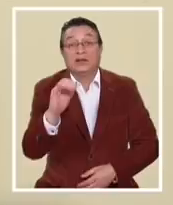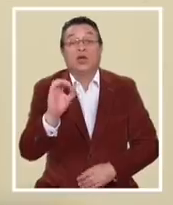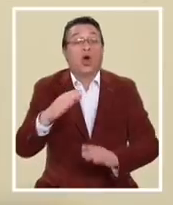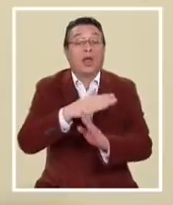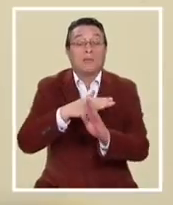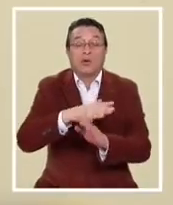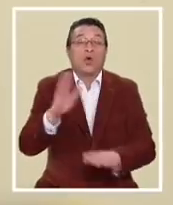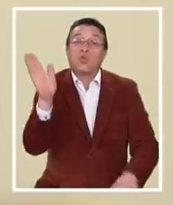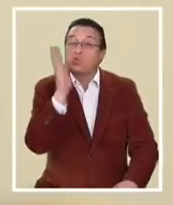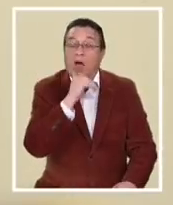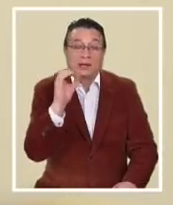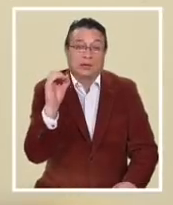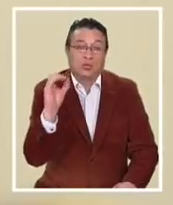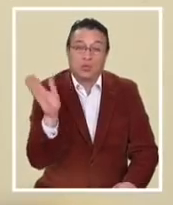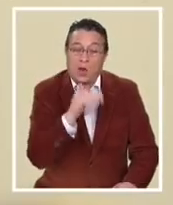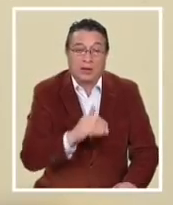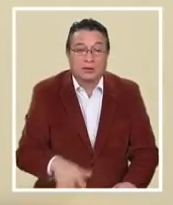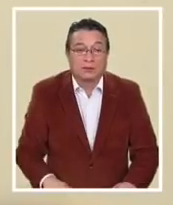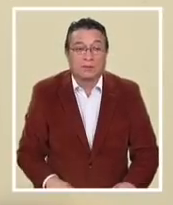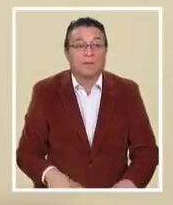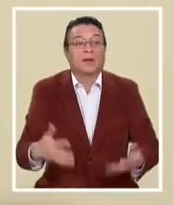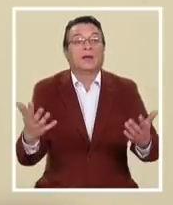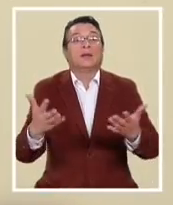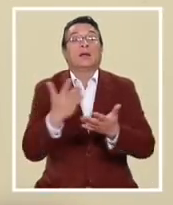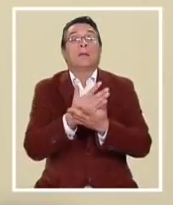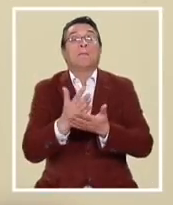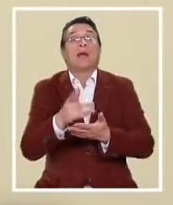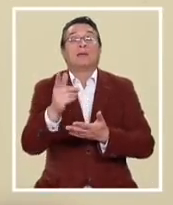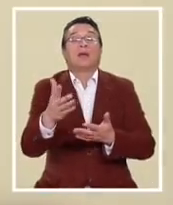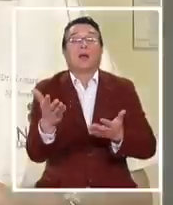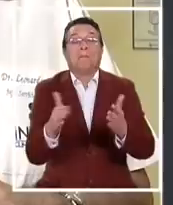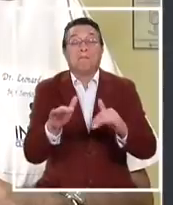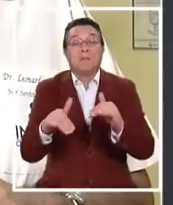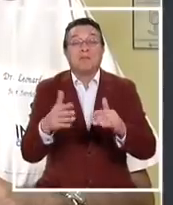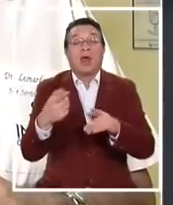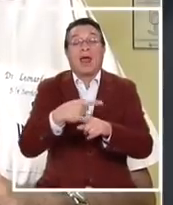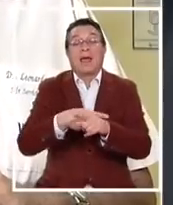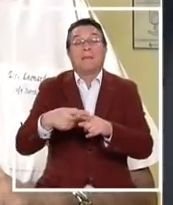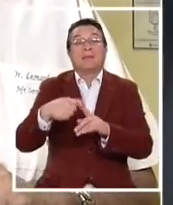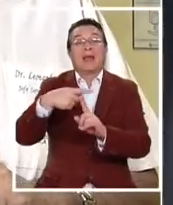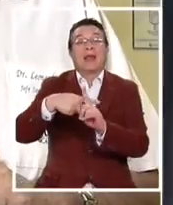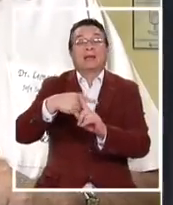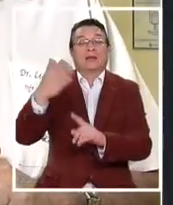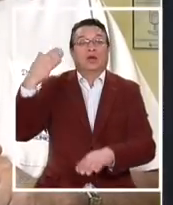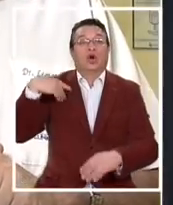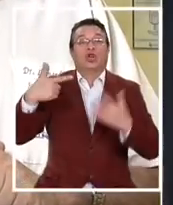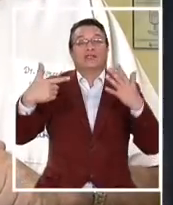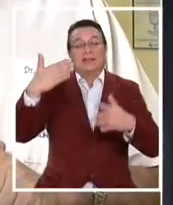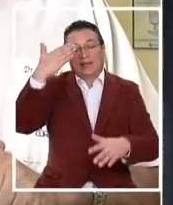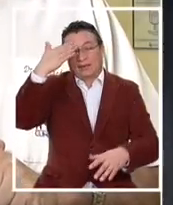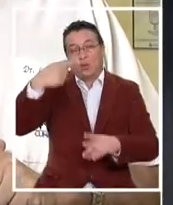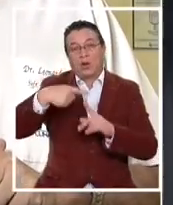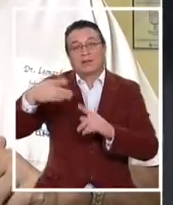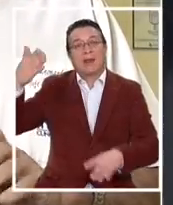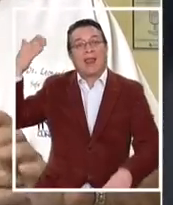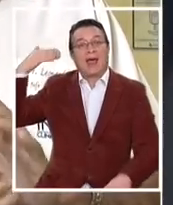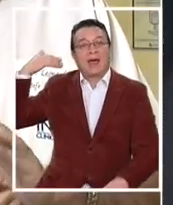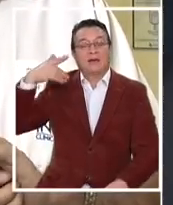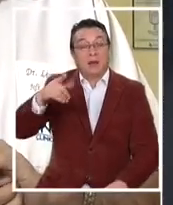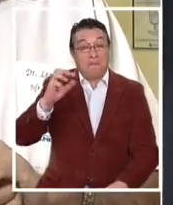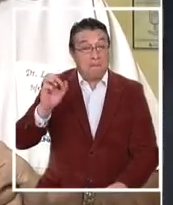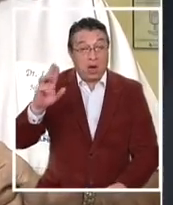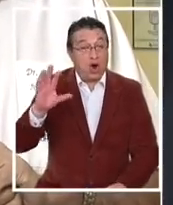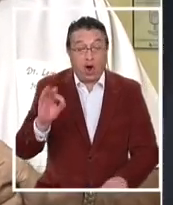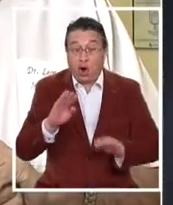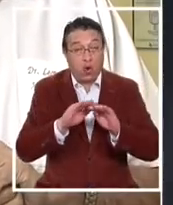intermedios, no hay ninguna. Leonardo, ¿y qué pasaba con esa misma medición a mitad de semana o hace 7 días? ¿Ha empeorado?